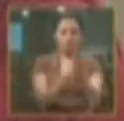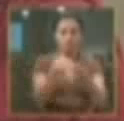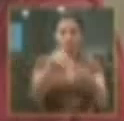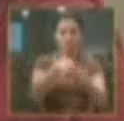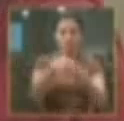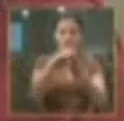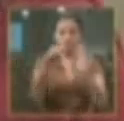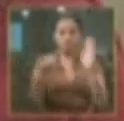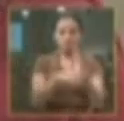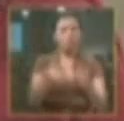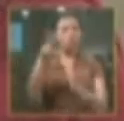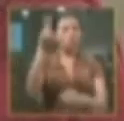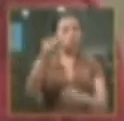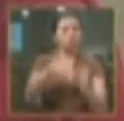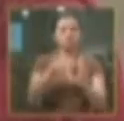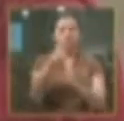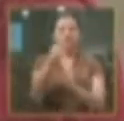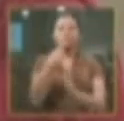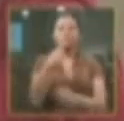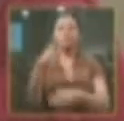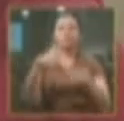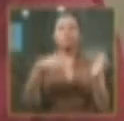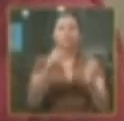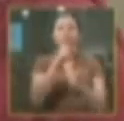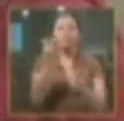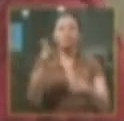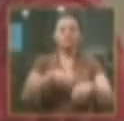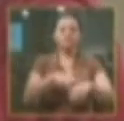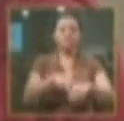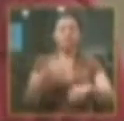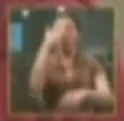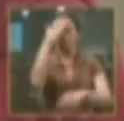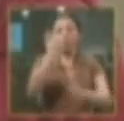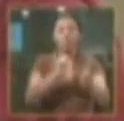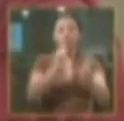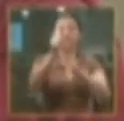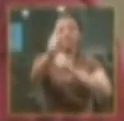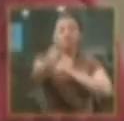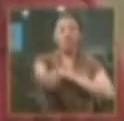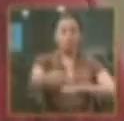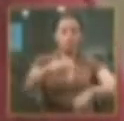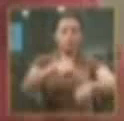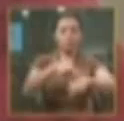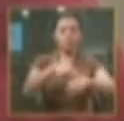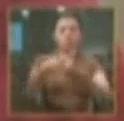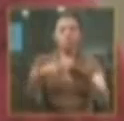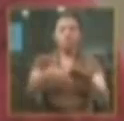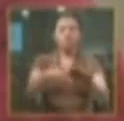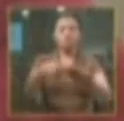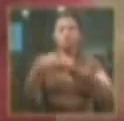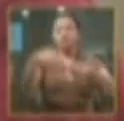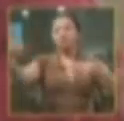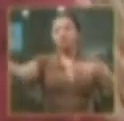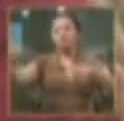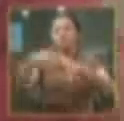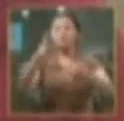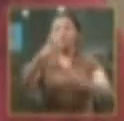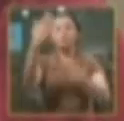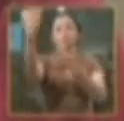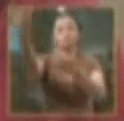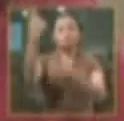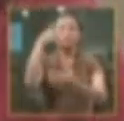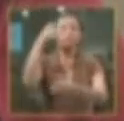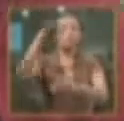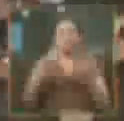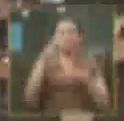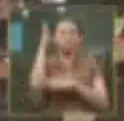Constitución, no se va a decir que está a destiempo porque hemos pasado el tiempo de discusión de los plazos. Esa debería ser la moción para votarse